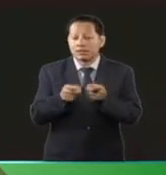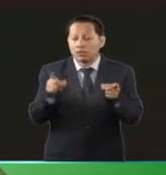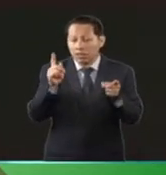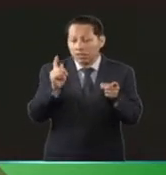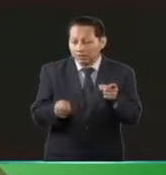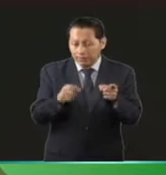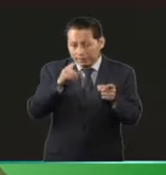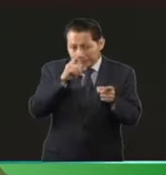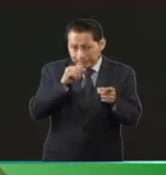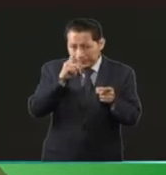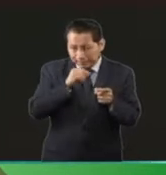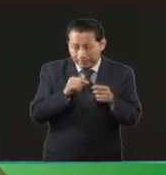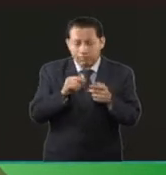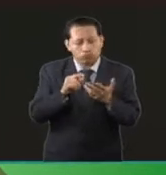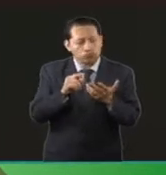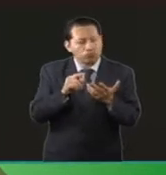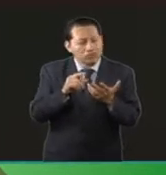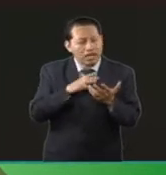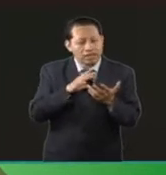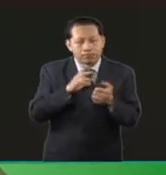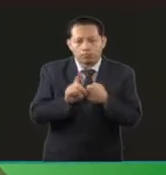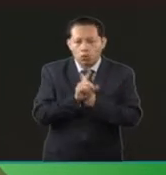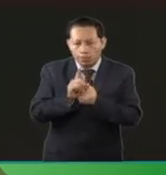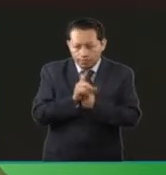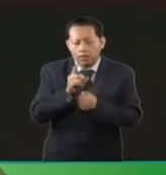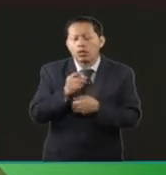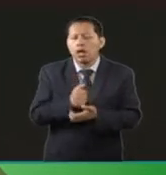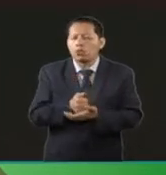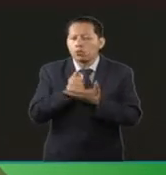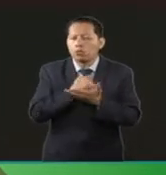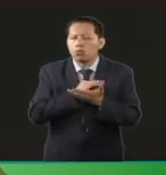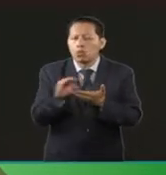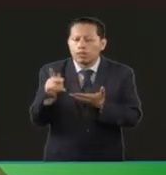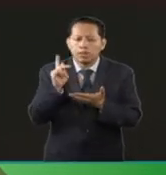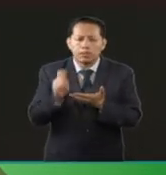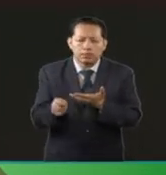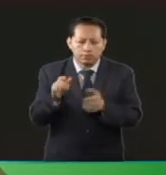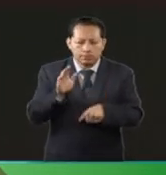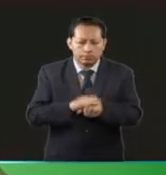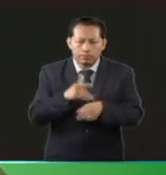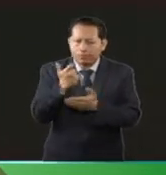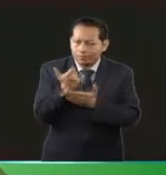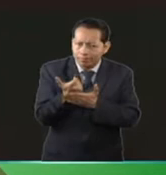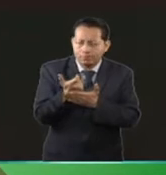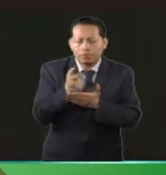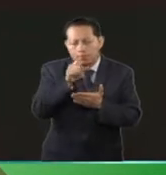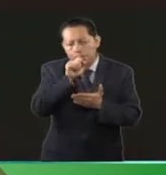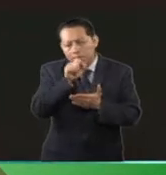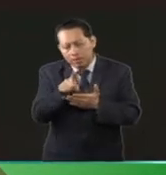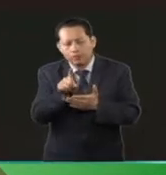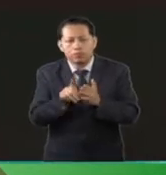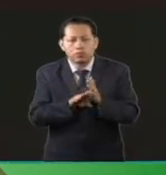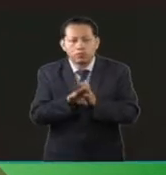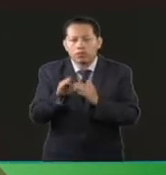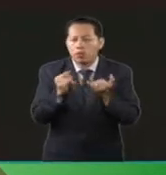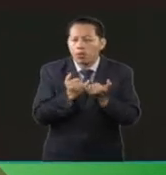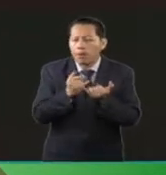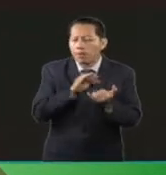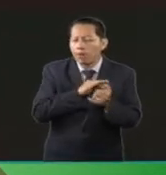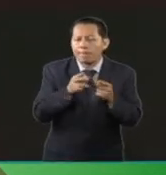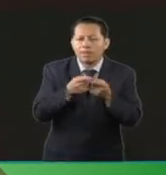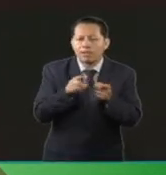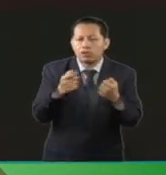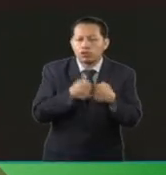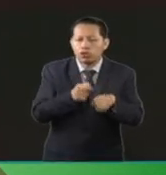exento de problemas Aunque contribuyó al crecimiento económico y también al desarrollo social